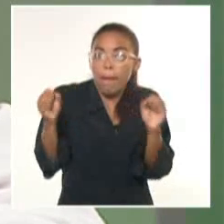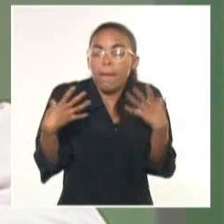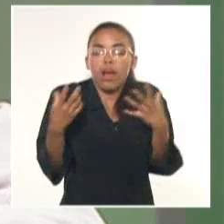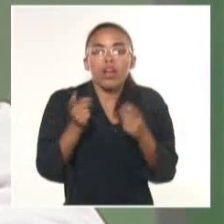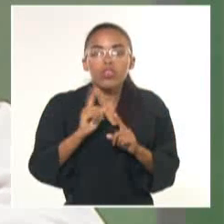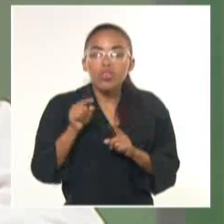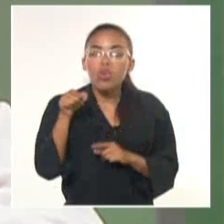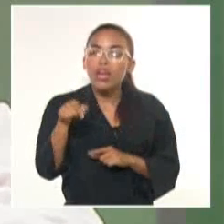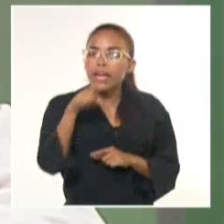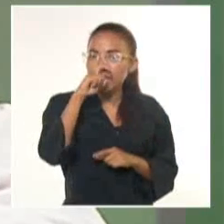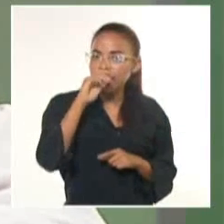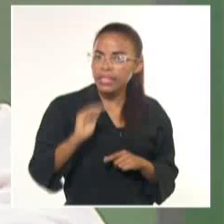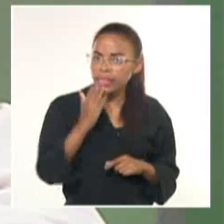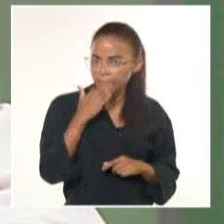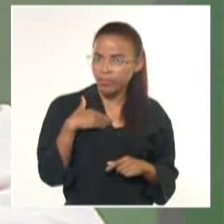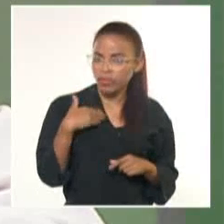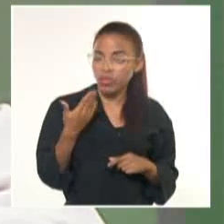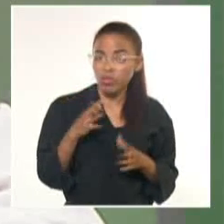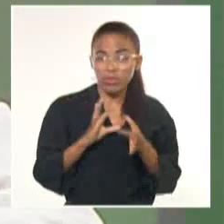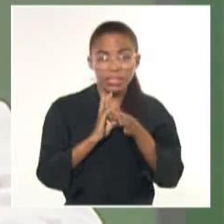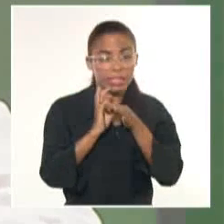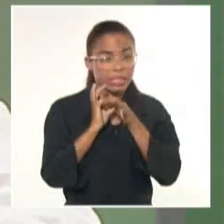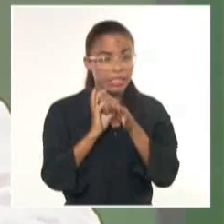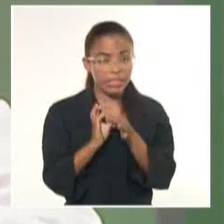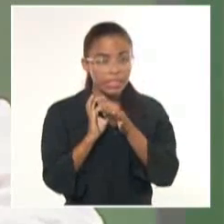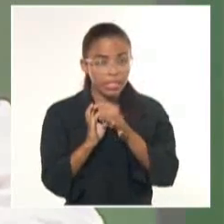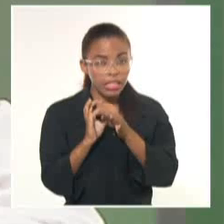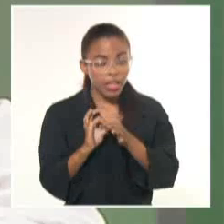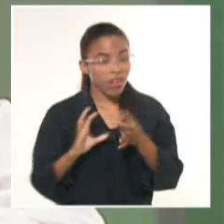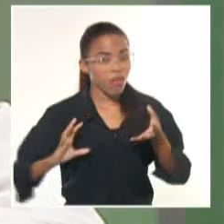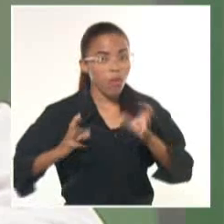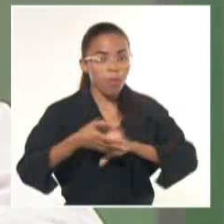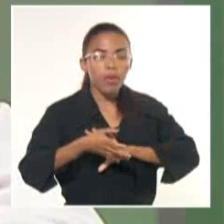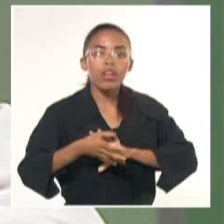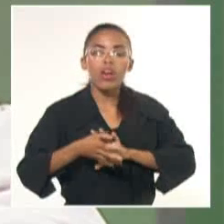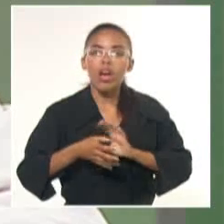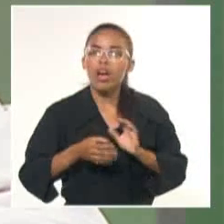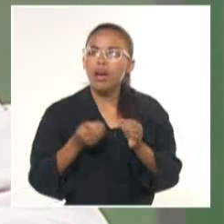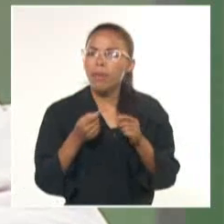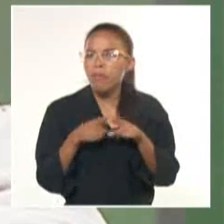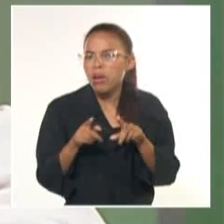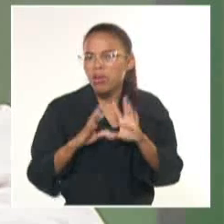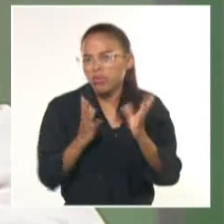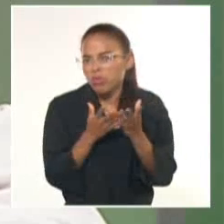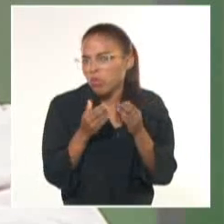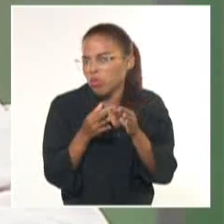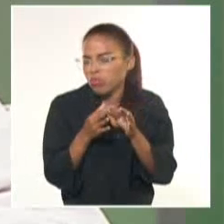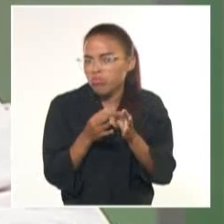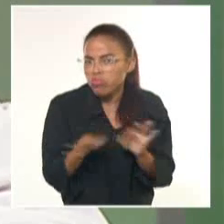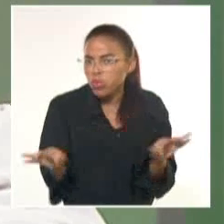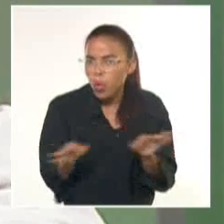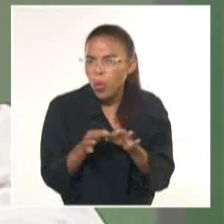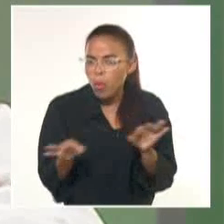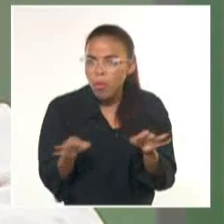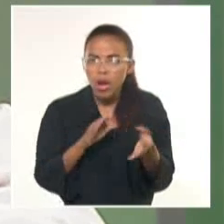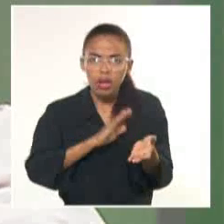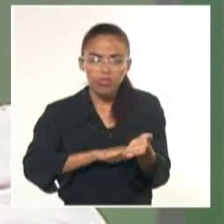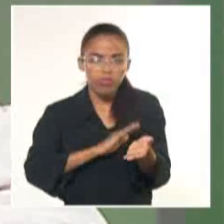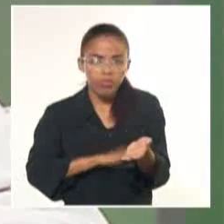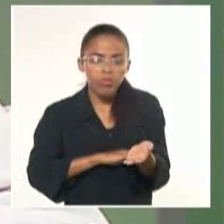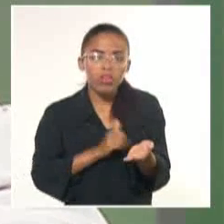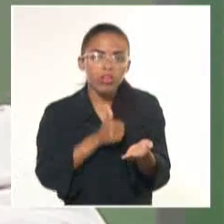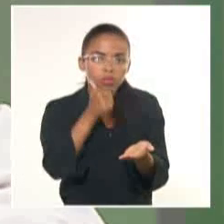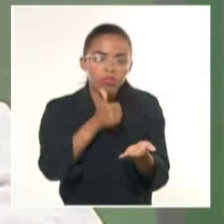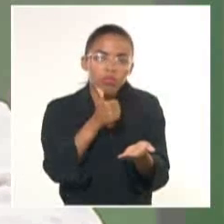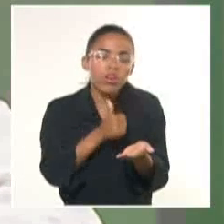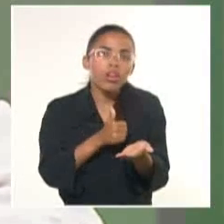condiciones realmente graves, críticas, pero con una hemodinamia estable, con tensión arterial normal, con frecuencia cardíaca normal,